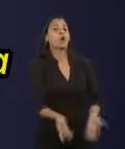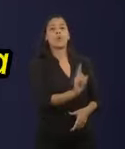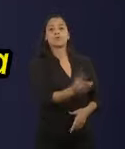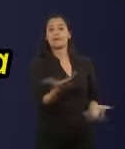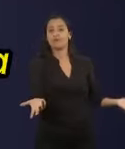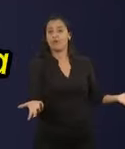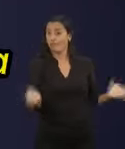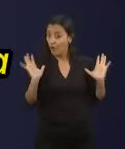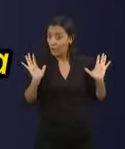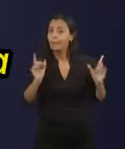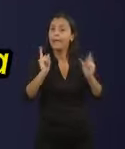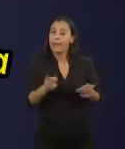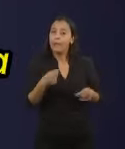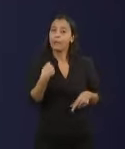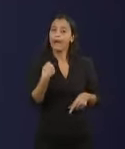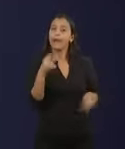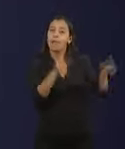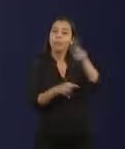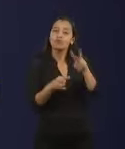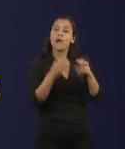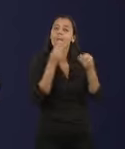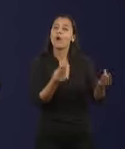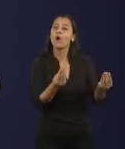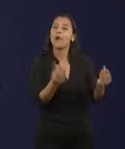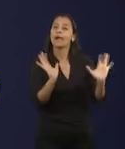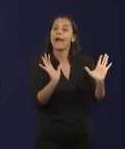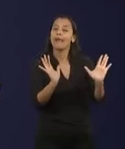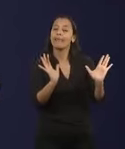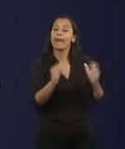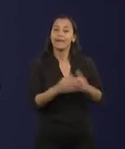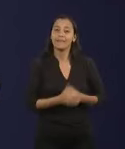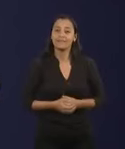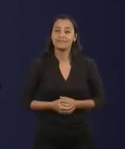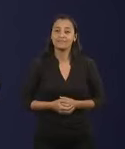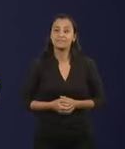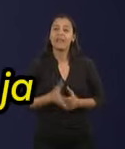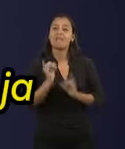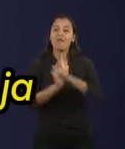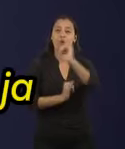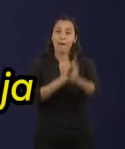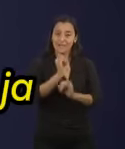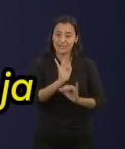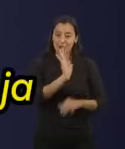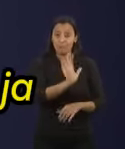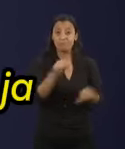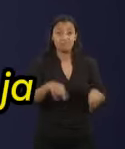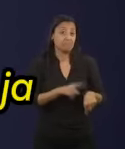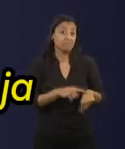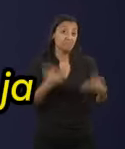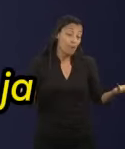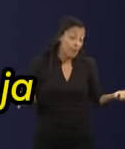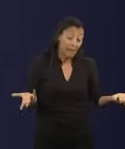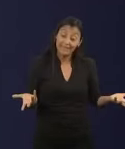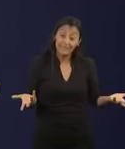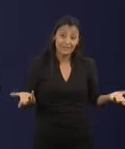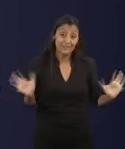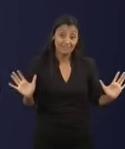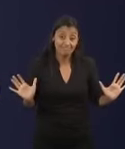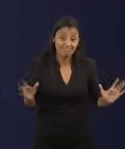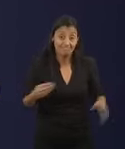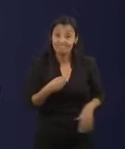que trataremos de mejorar la calidad la calidad de la información pero mientras que eso no ocurra